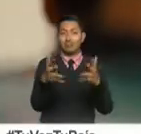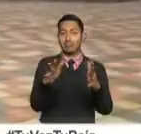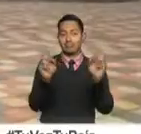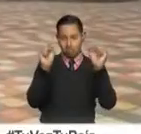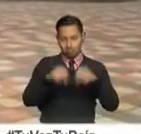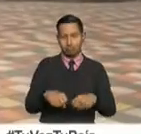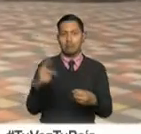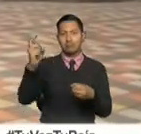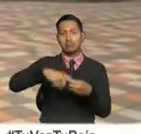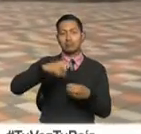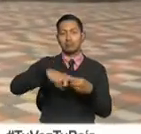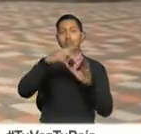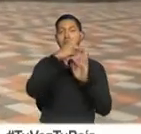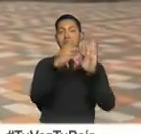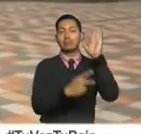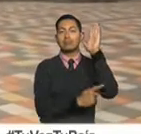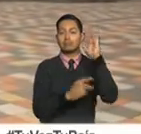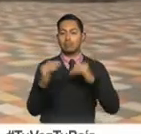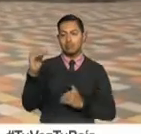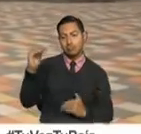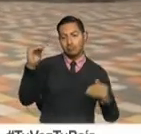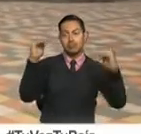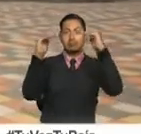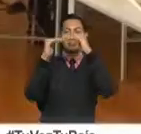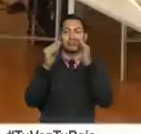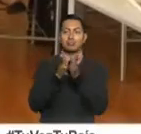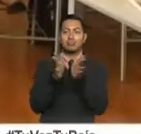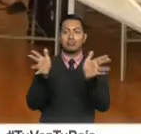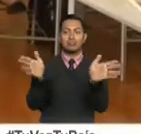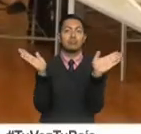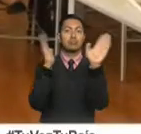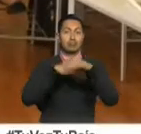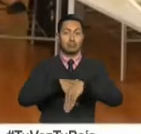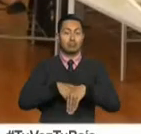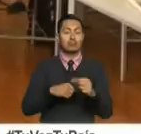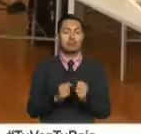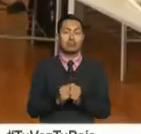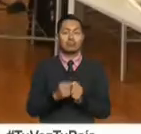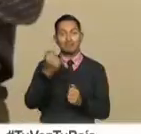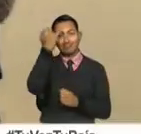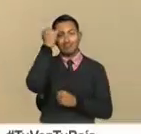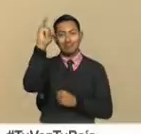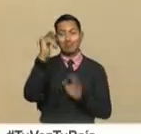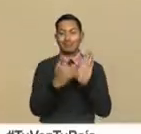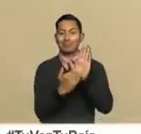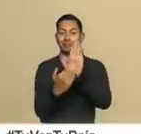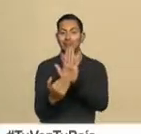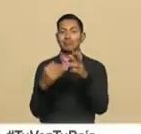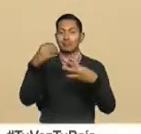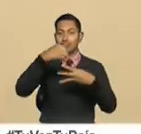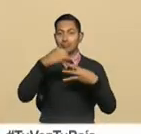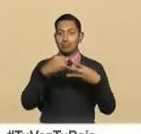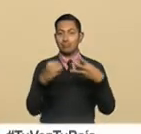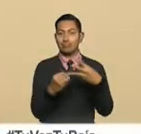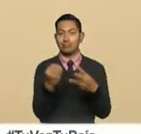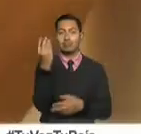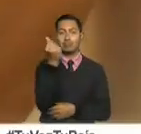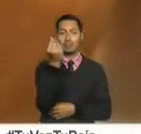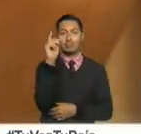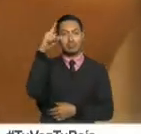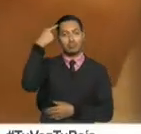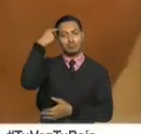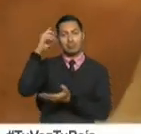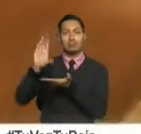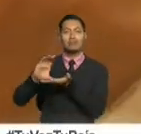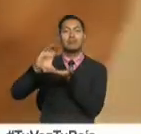programa de nivelación general, que será totalmente gratuito. Esta iniciativa, presentada por la CENESIT, será financiada por el Gobierno